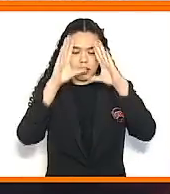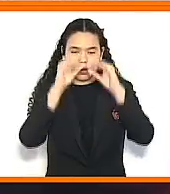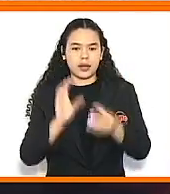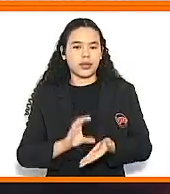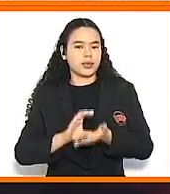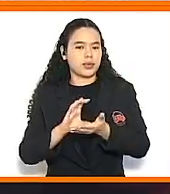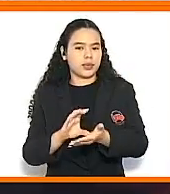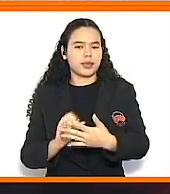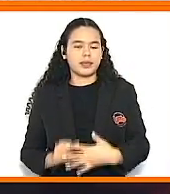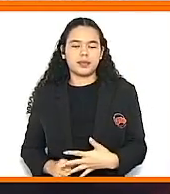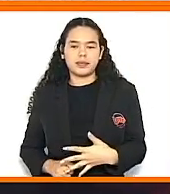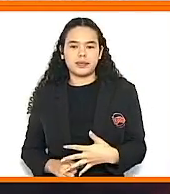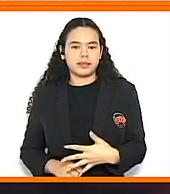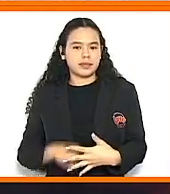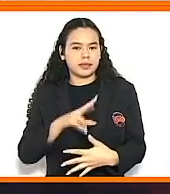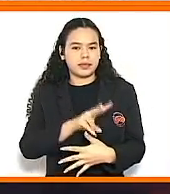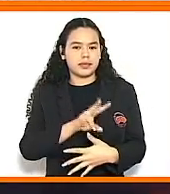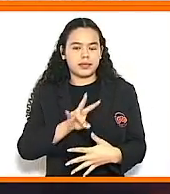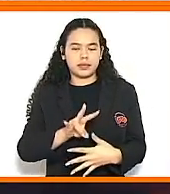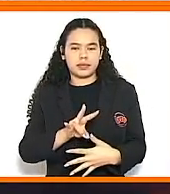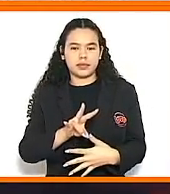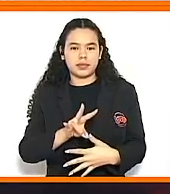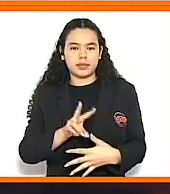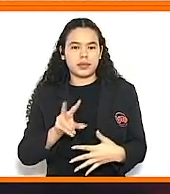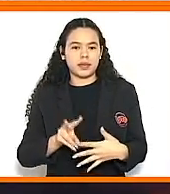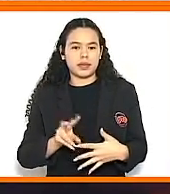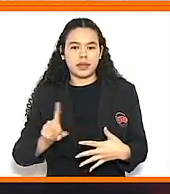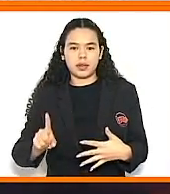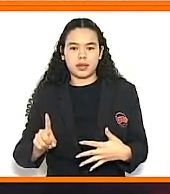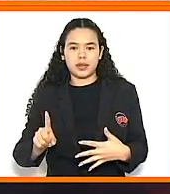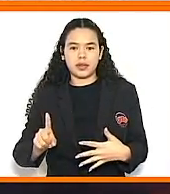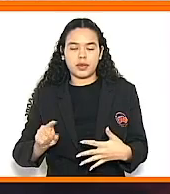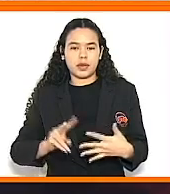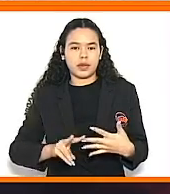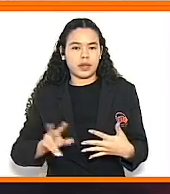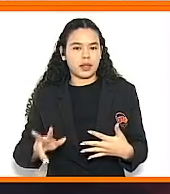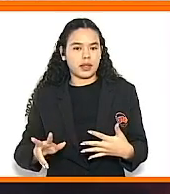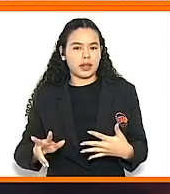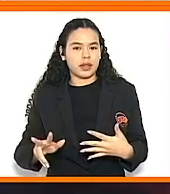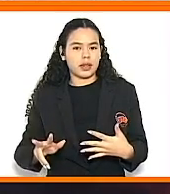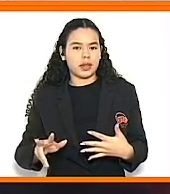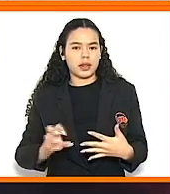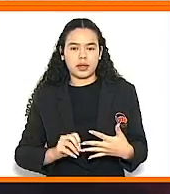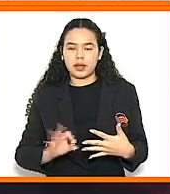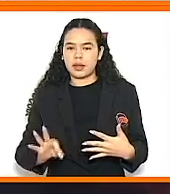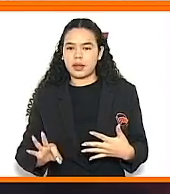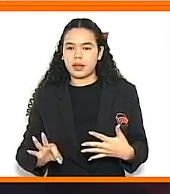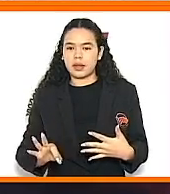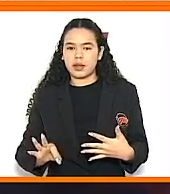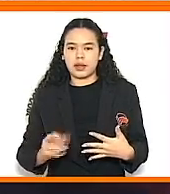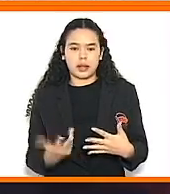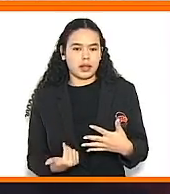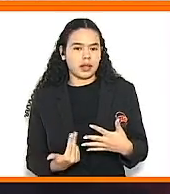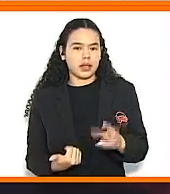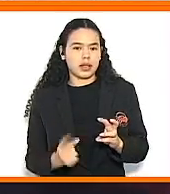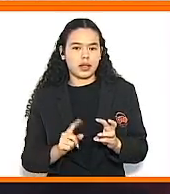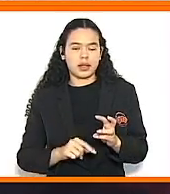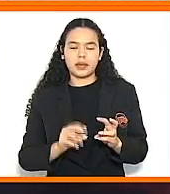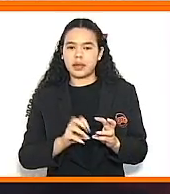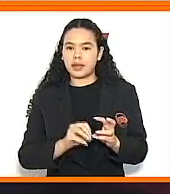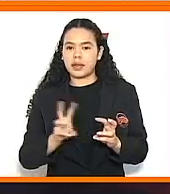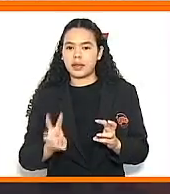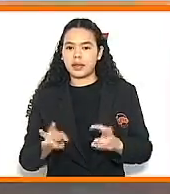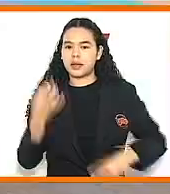Super Premios son 27, 21, 23, 09, 13 y